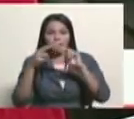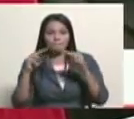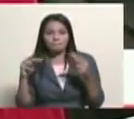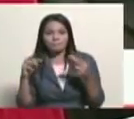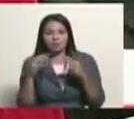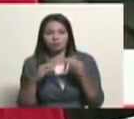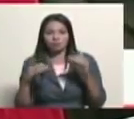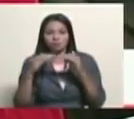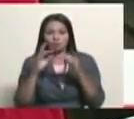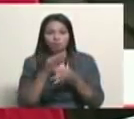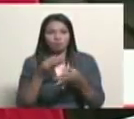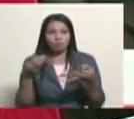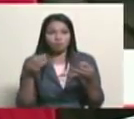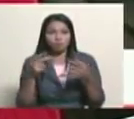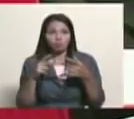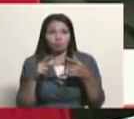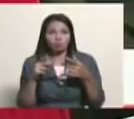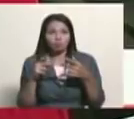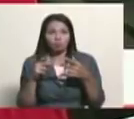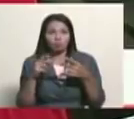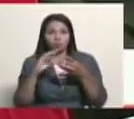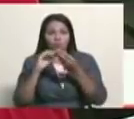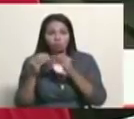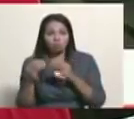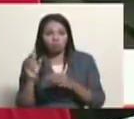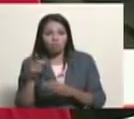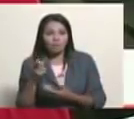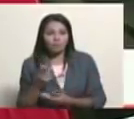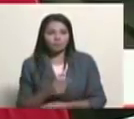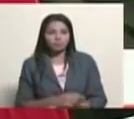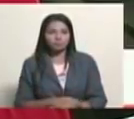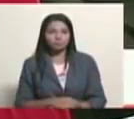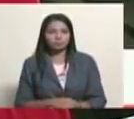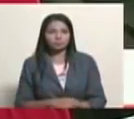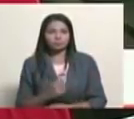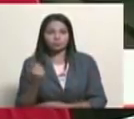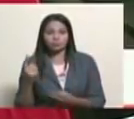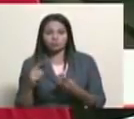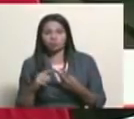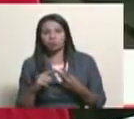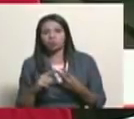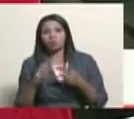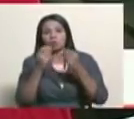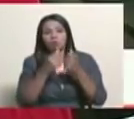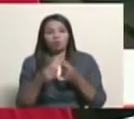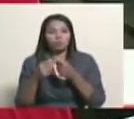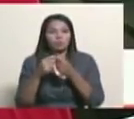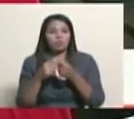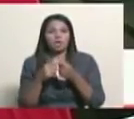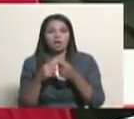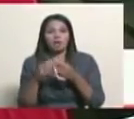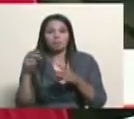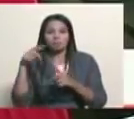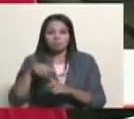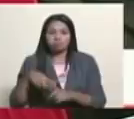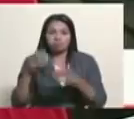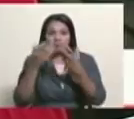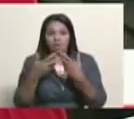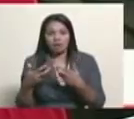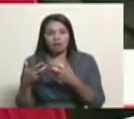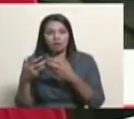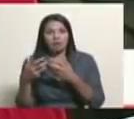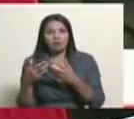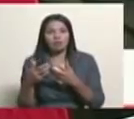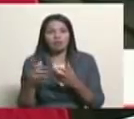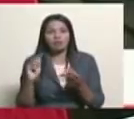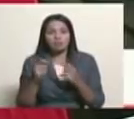plena, descolonización y ruptura de amarras; dos, economía productiva y derrota de la guerra económica; tres, transformación